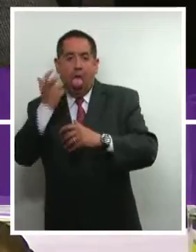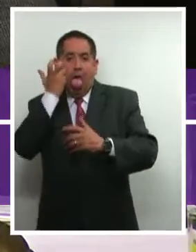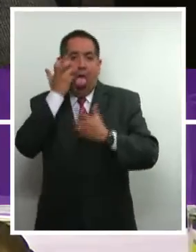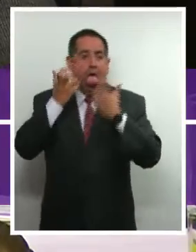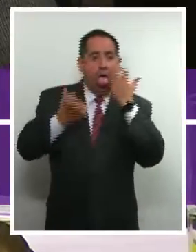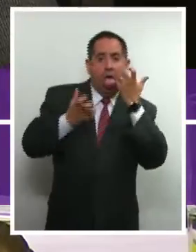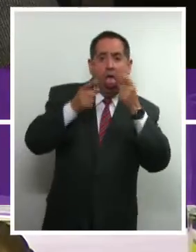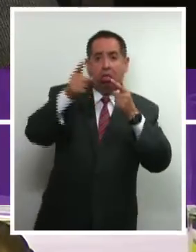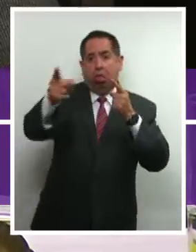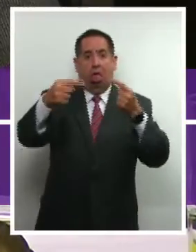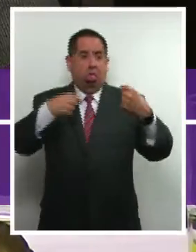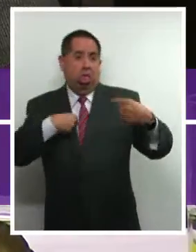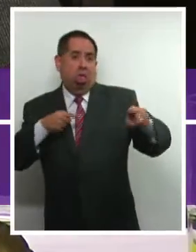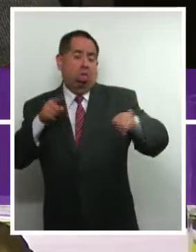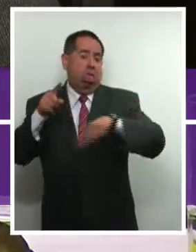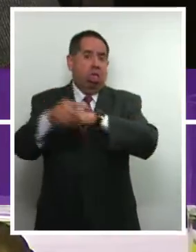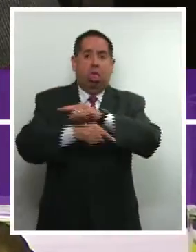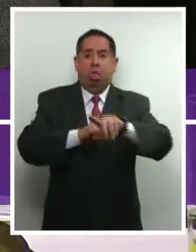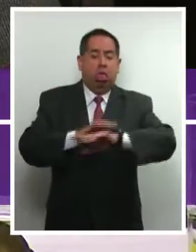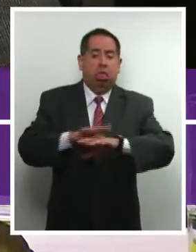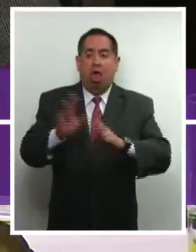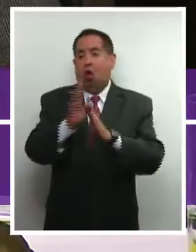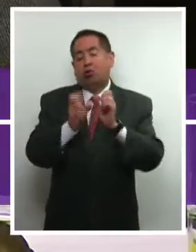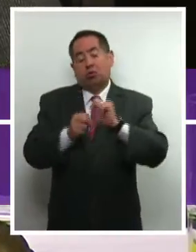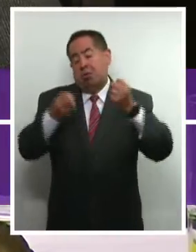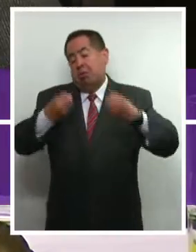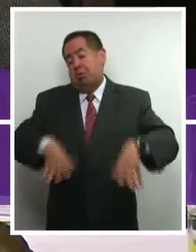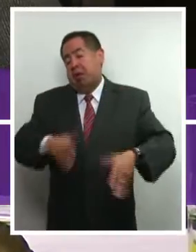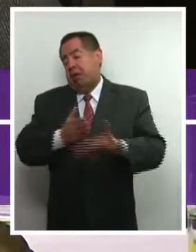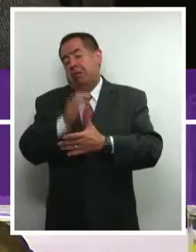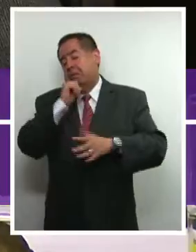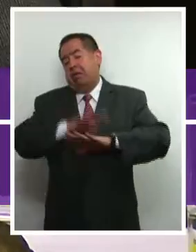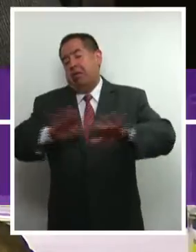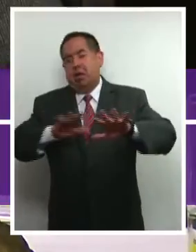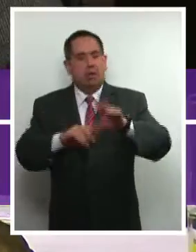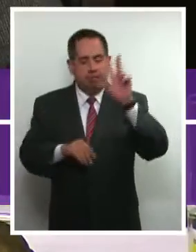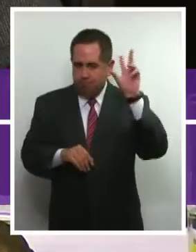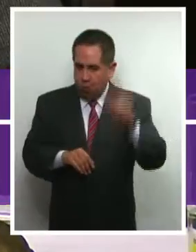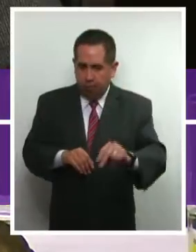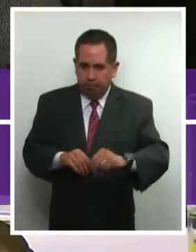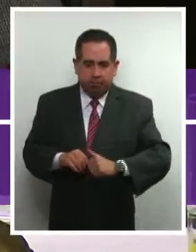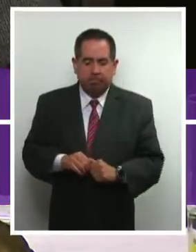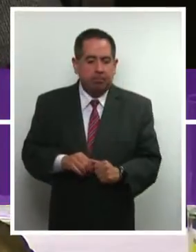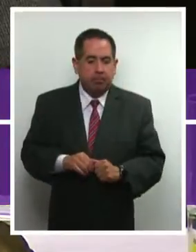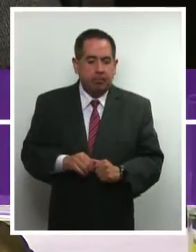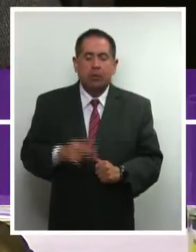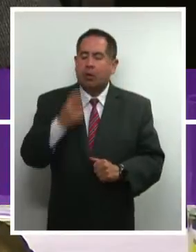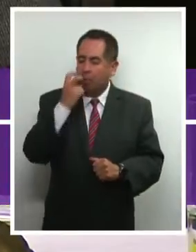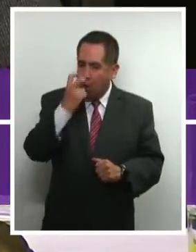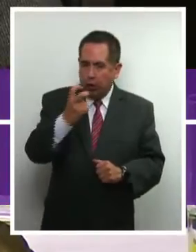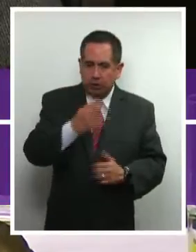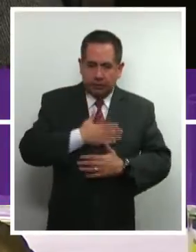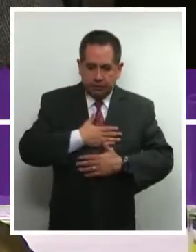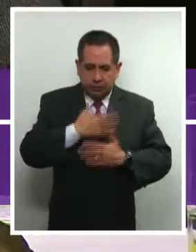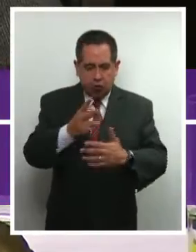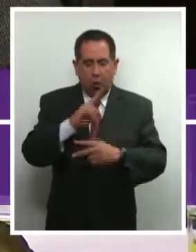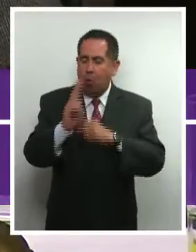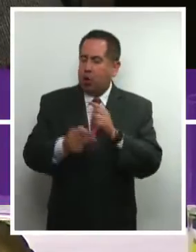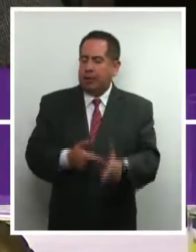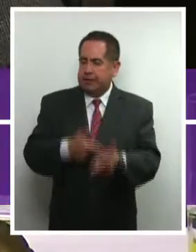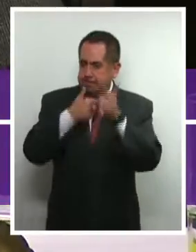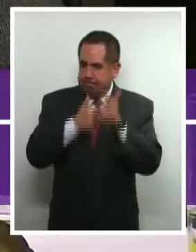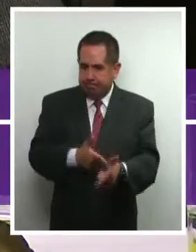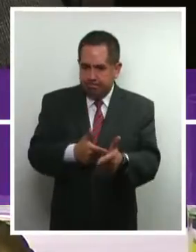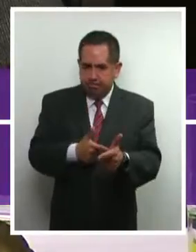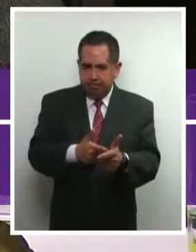chantaje para que la Constitución no salga adelante. Yo por eso voy a insistir en